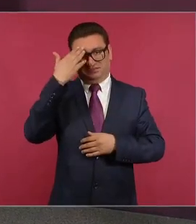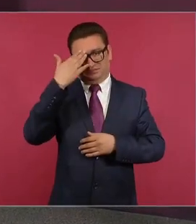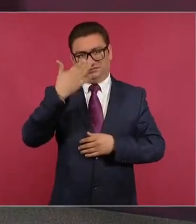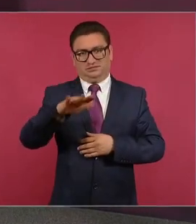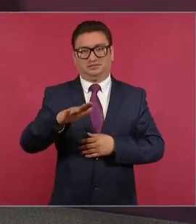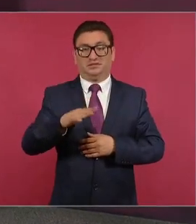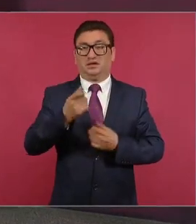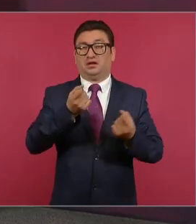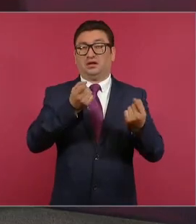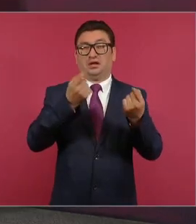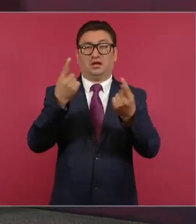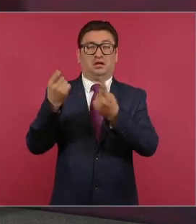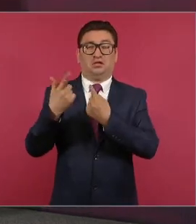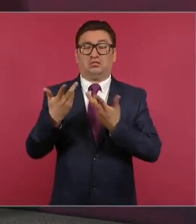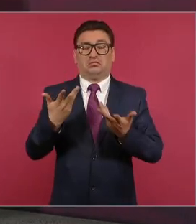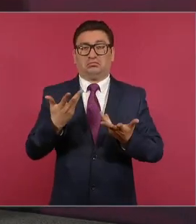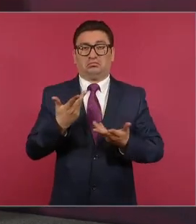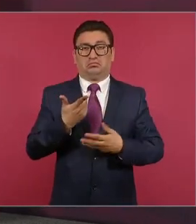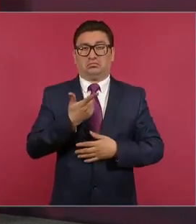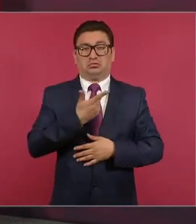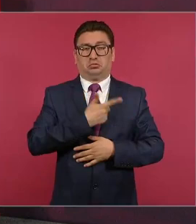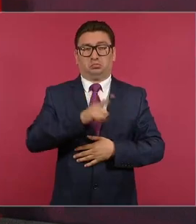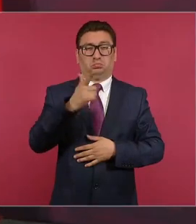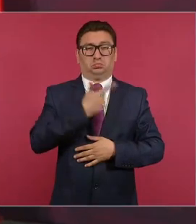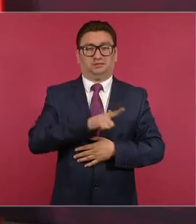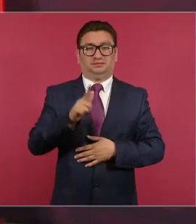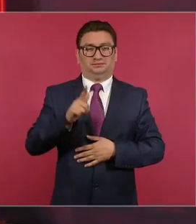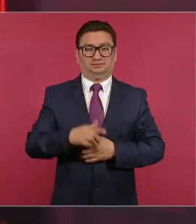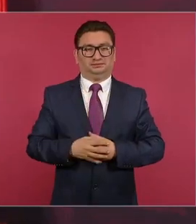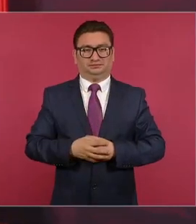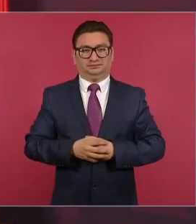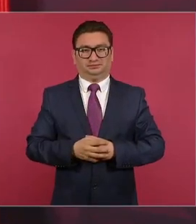no les guste a mis adversarios,